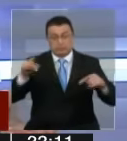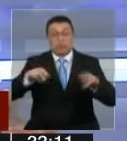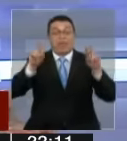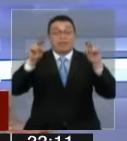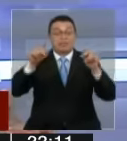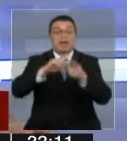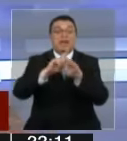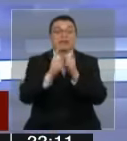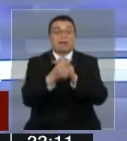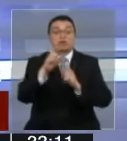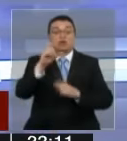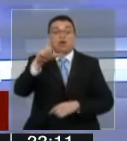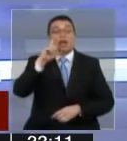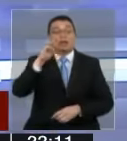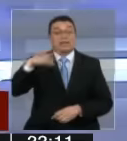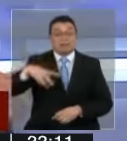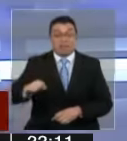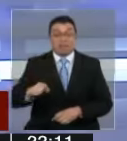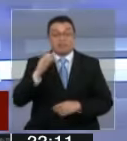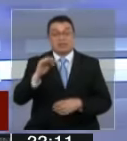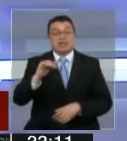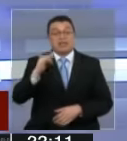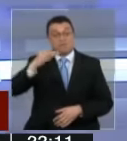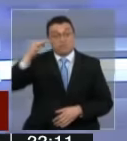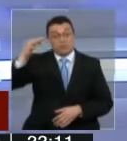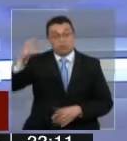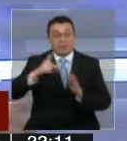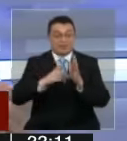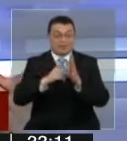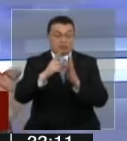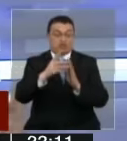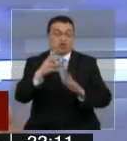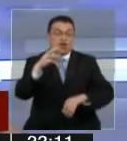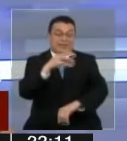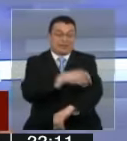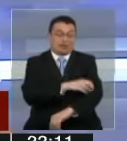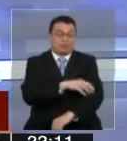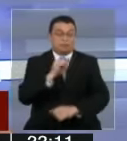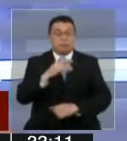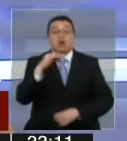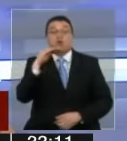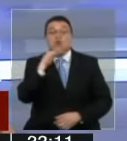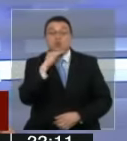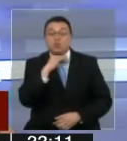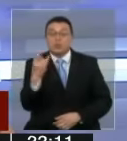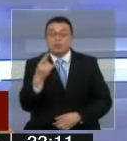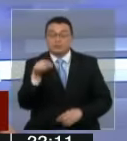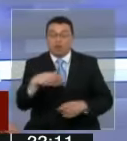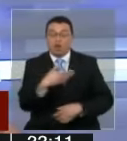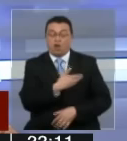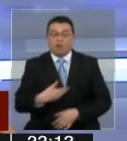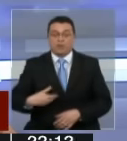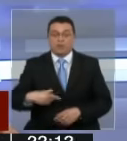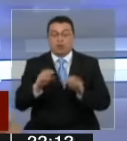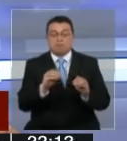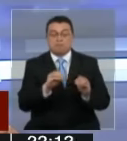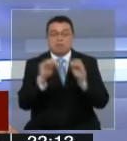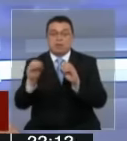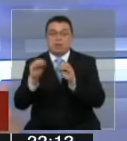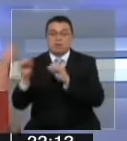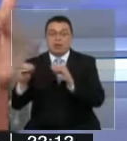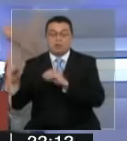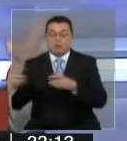con cambio climático y el futuro del desarrollo de la región. Ahora, en términos de urgencia, creo que hay un gobierno que está dilatando y